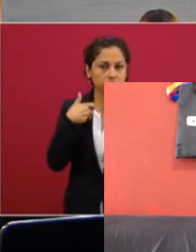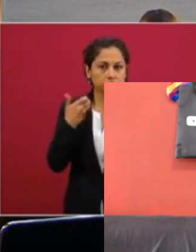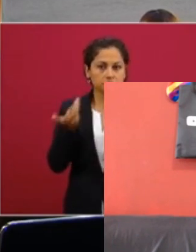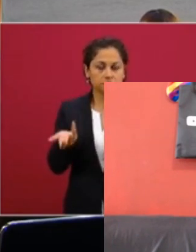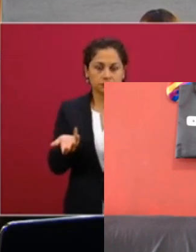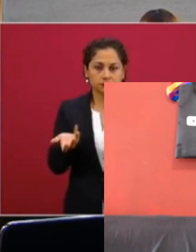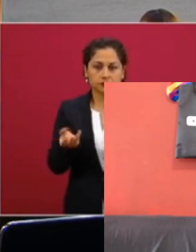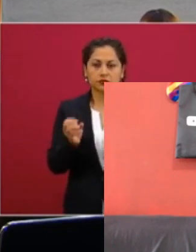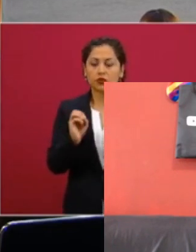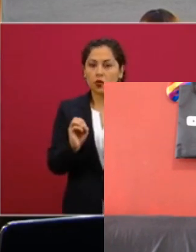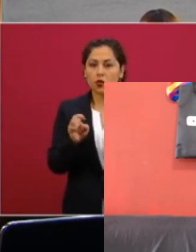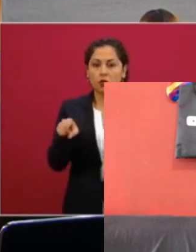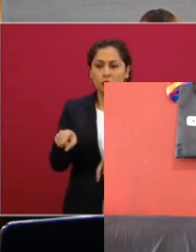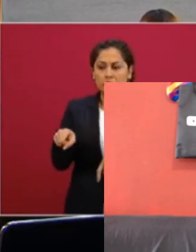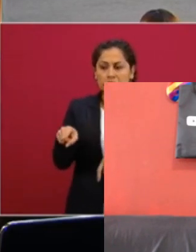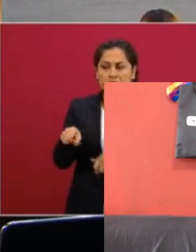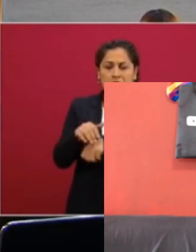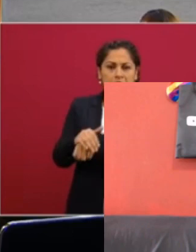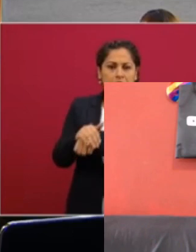tiene muchas influencias